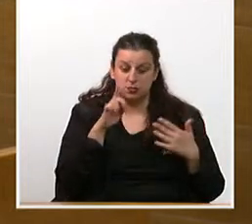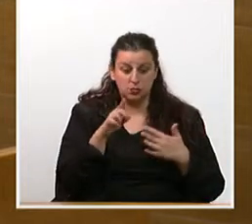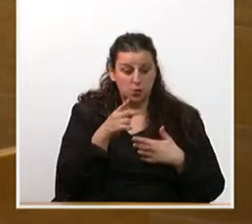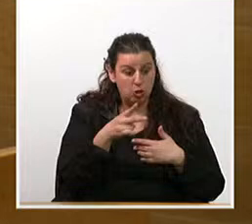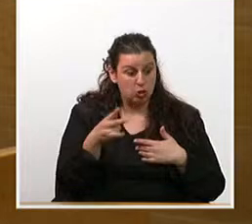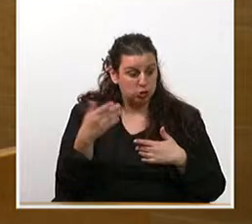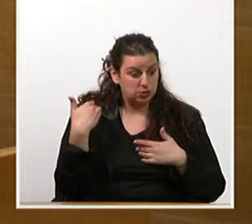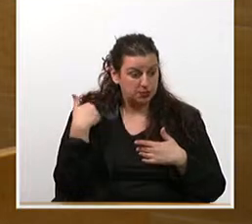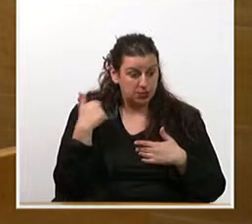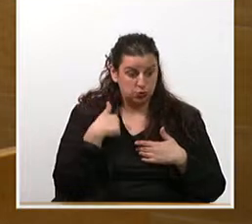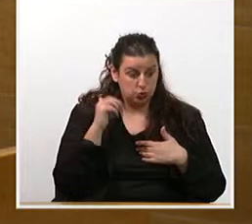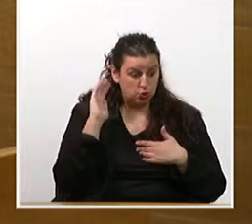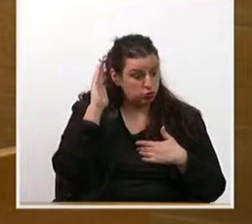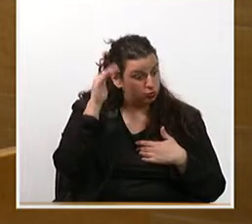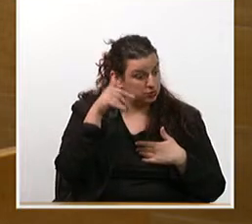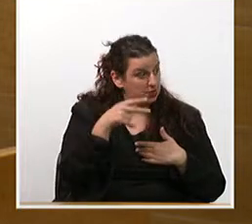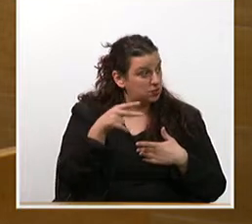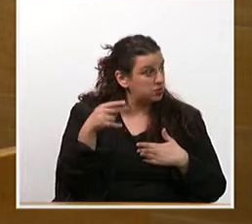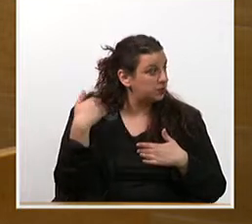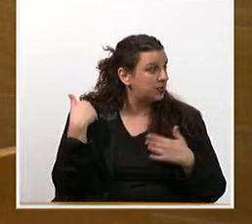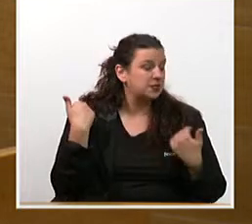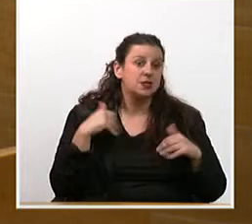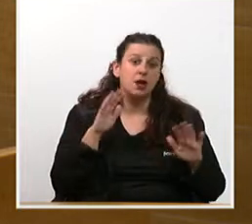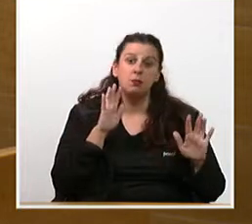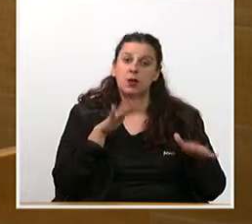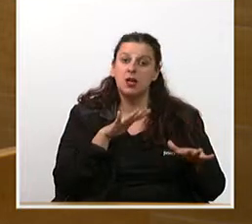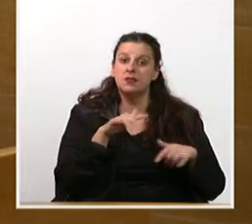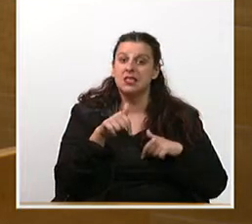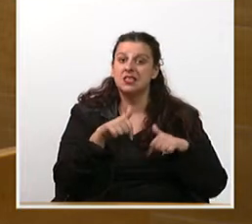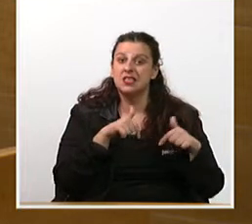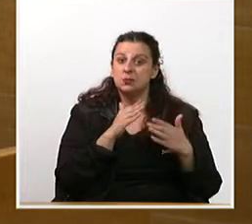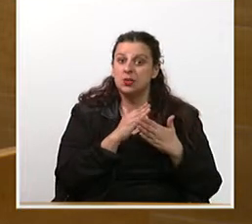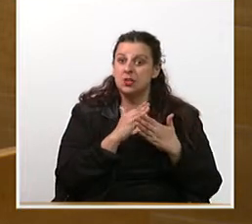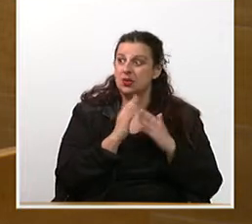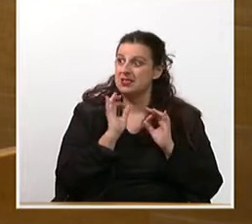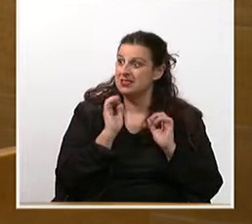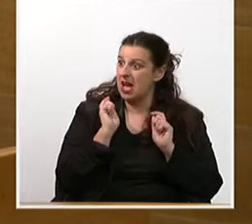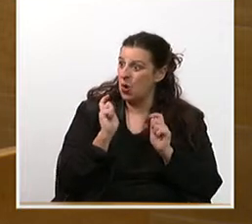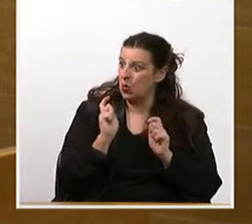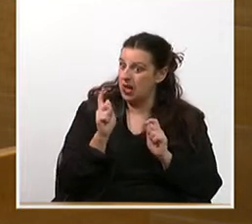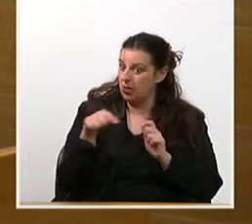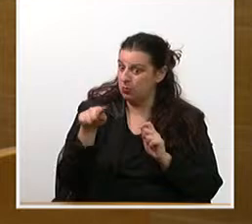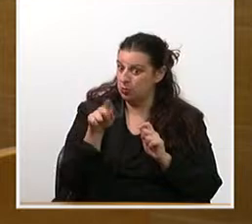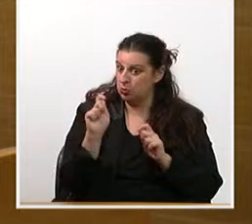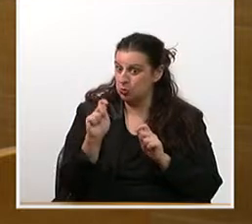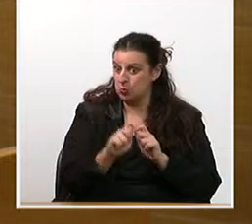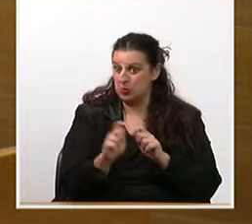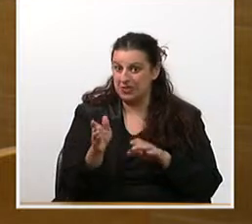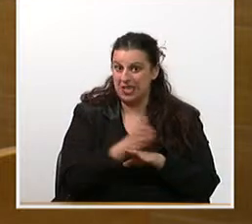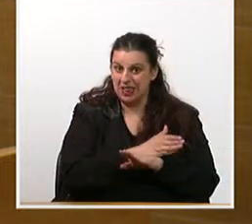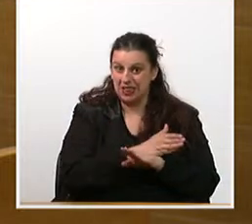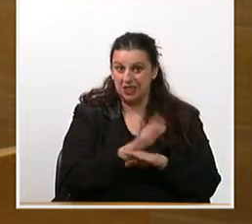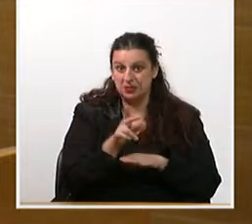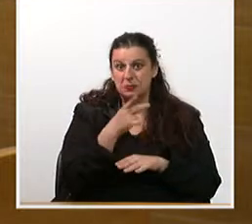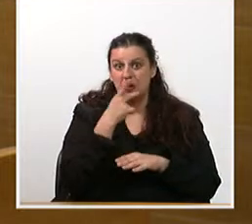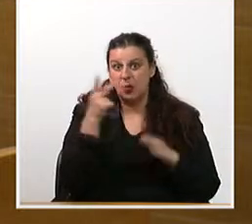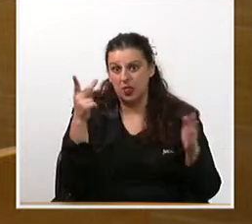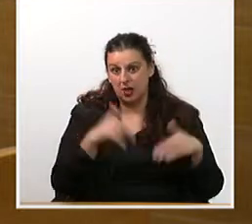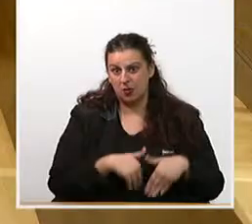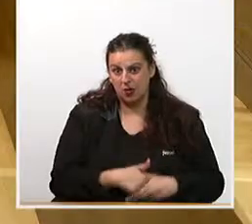estar yo de conseller ya estaba manifestándose por el transporte escolar que habían adjudicado ustedes un mes antes usted es que no tiene